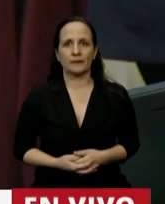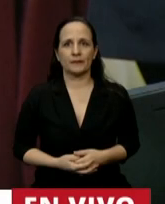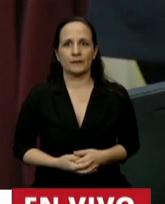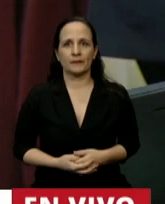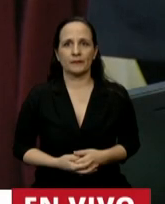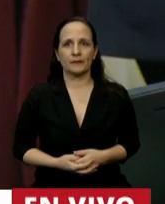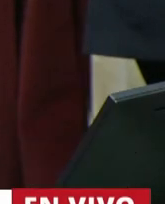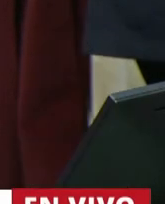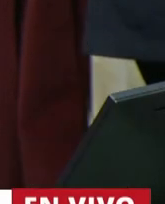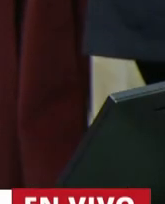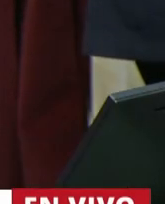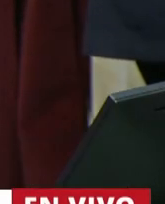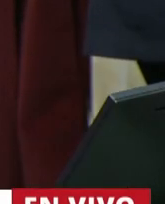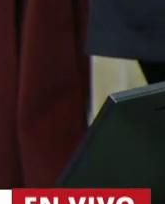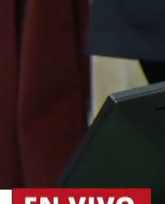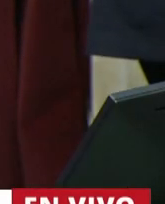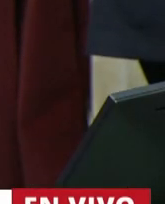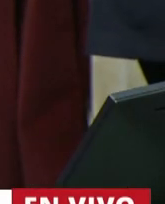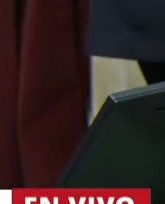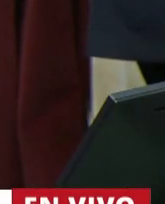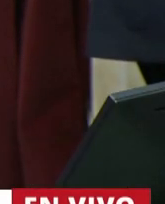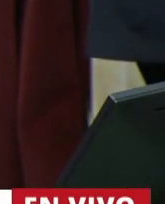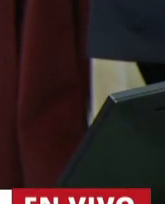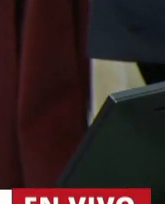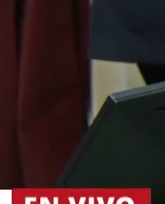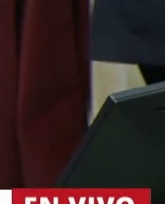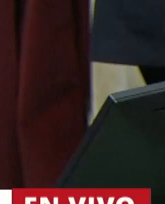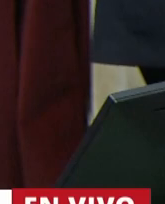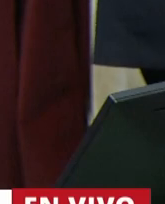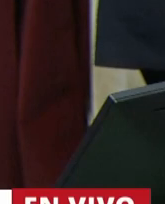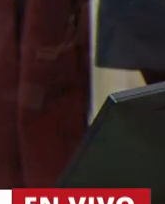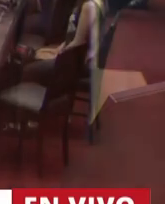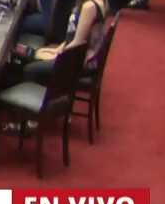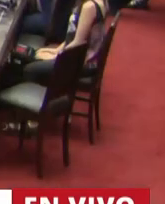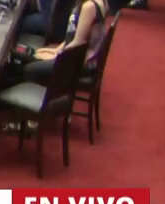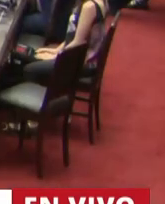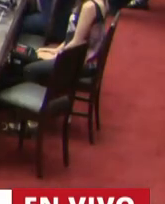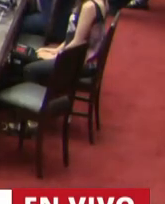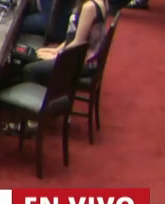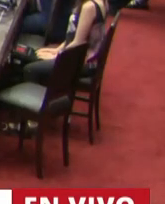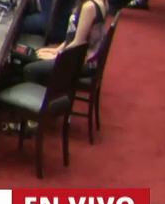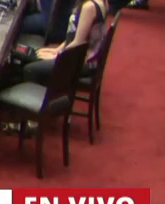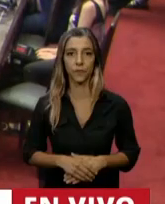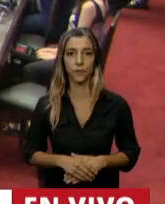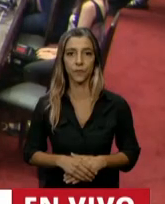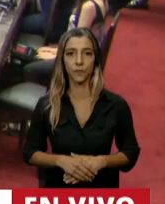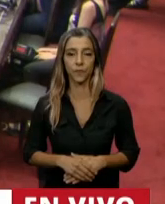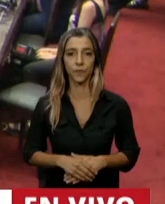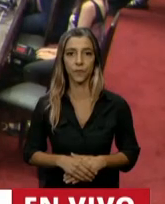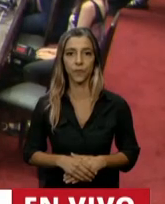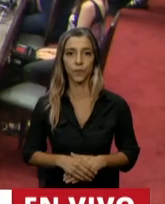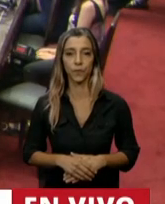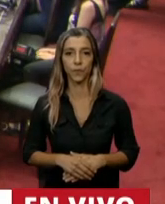Para un apartamento de reglamento tiene la palabra el diputado Emiliano Jacobiti.